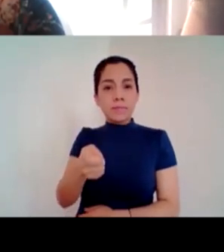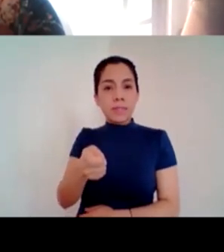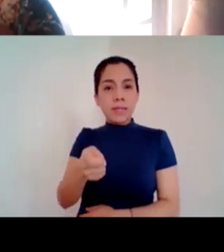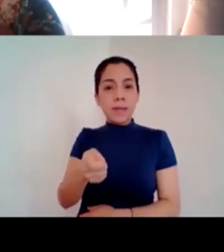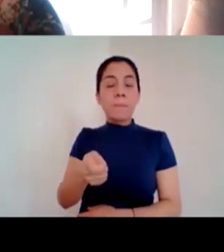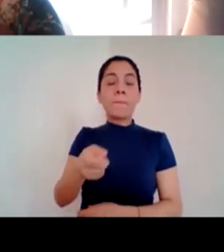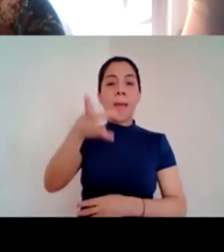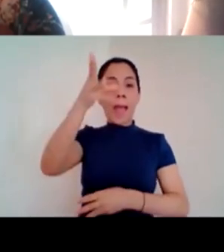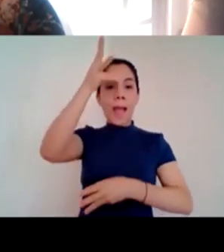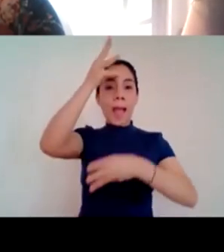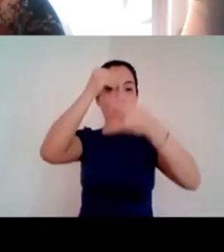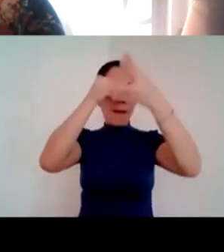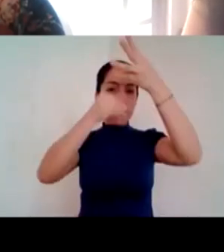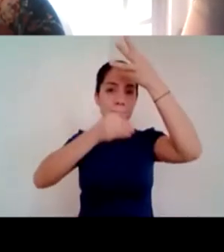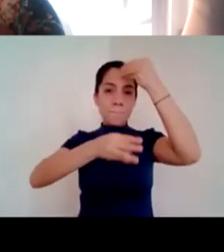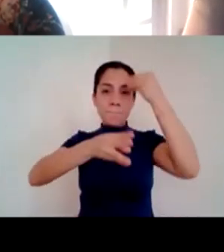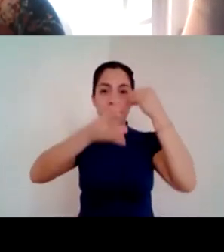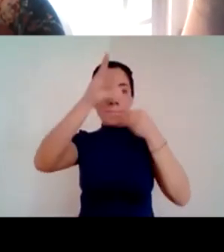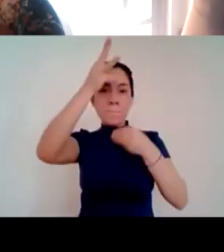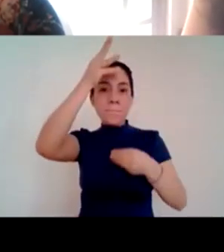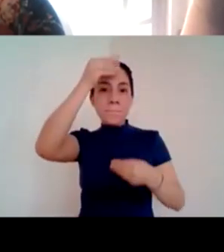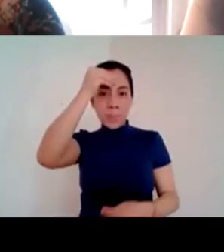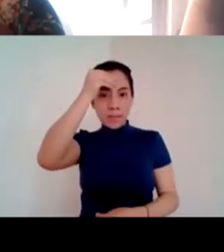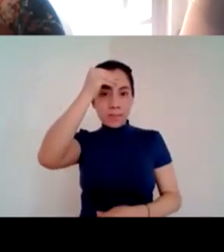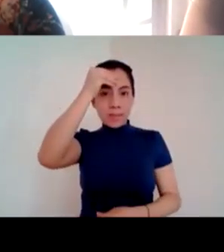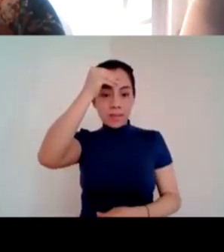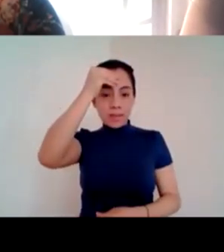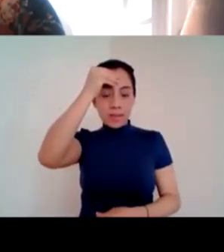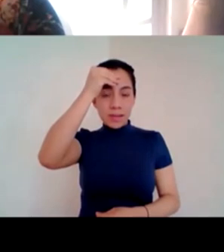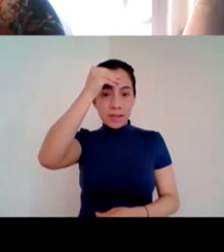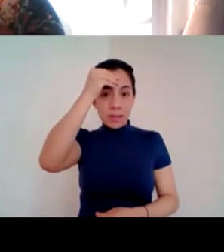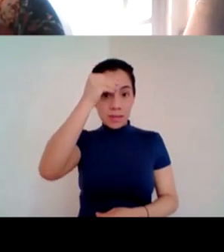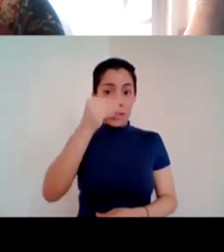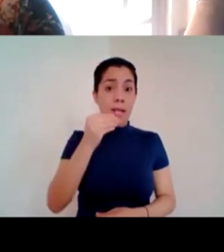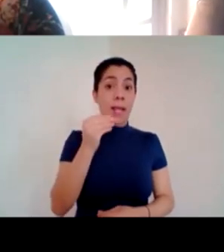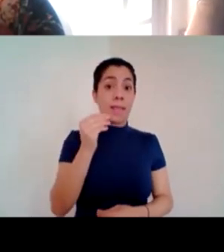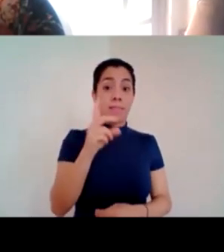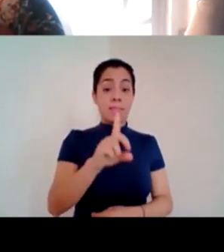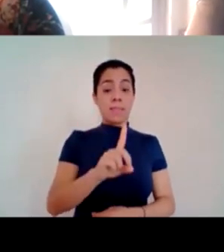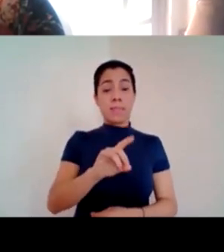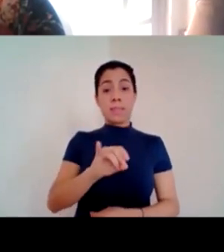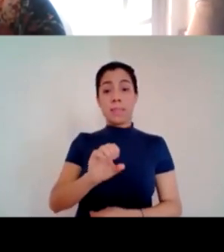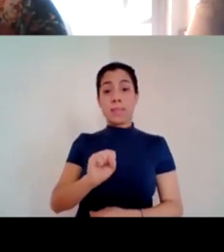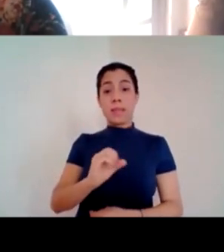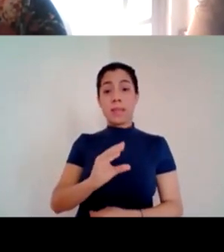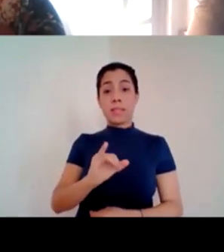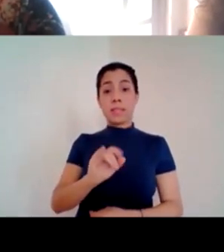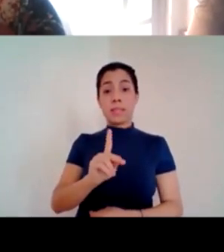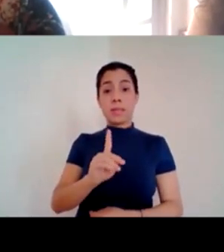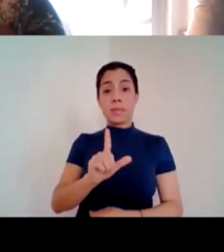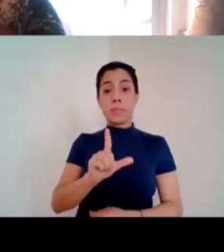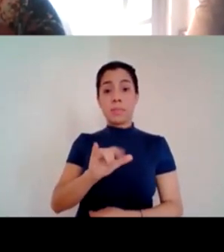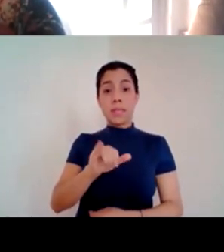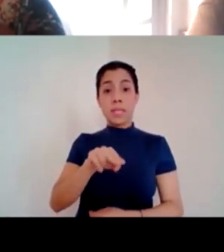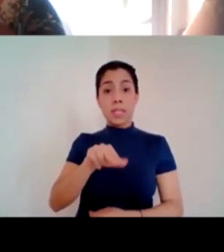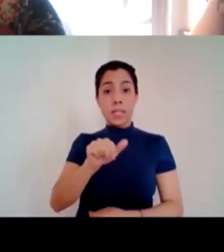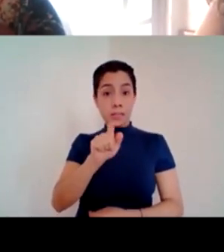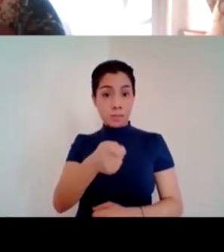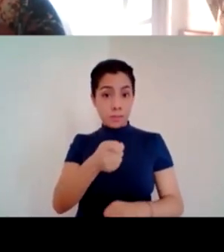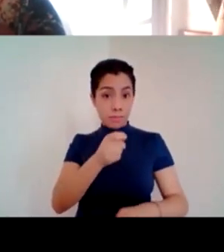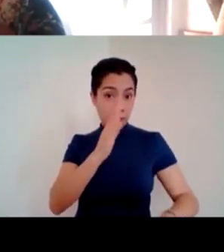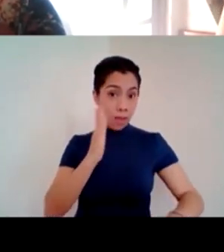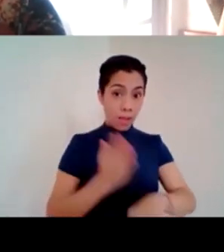toda medida de disciplina es un aprendizaje no un escarmiento que es distinto no